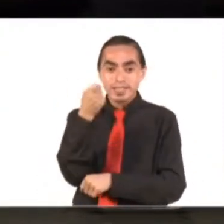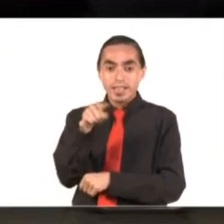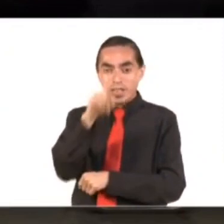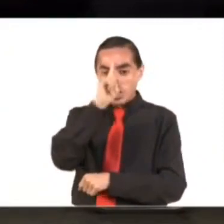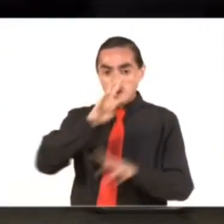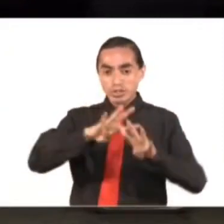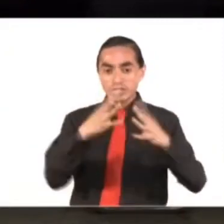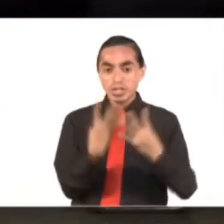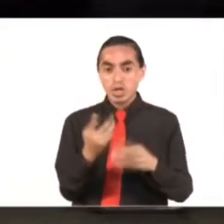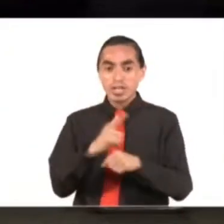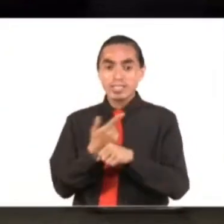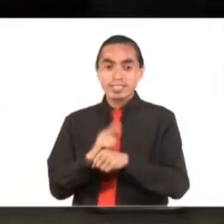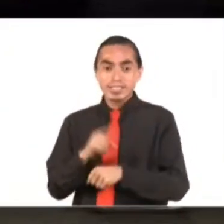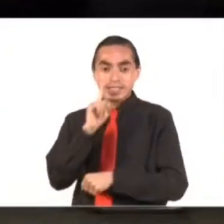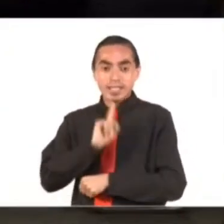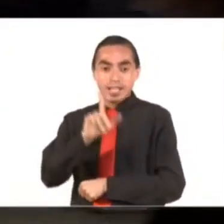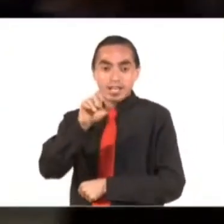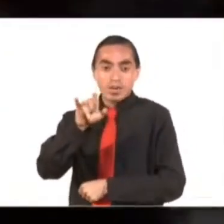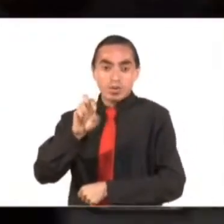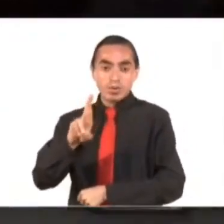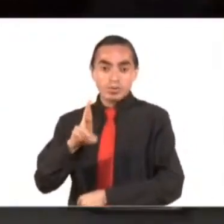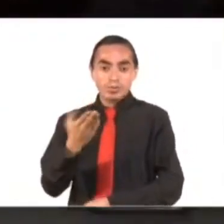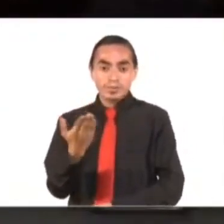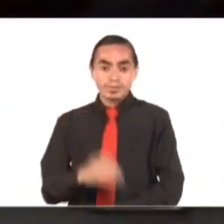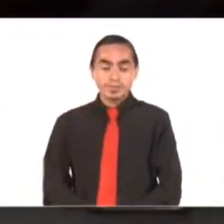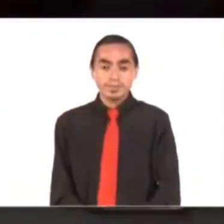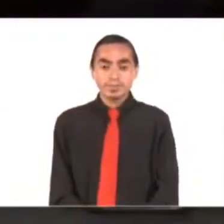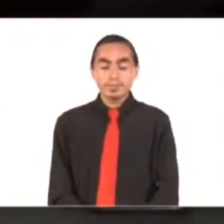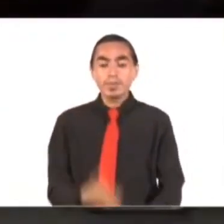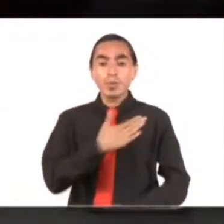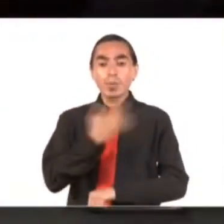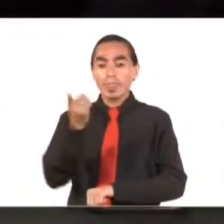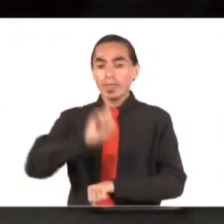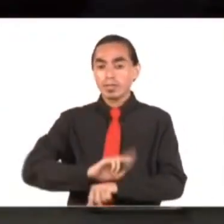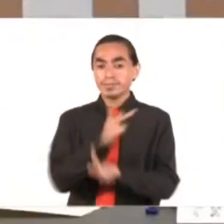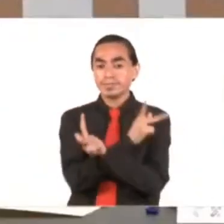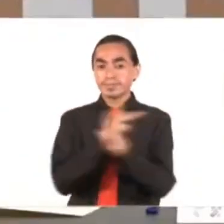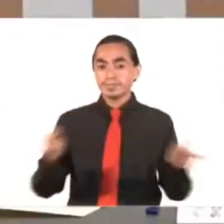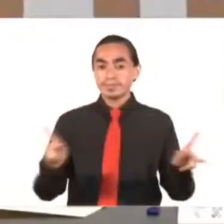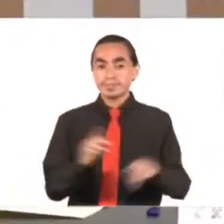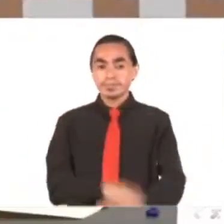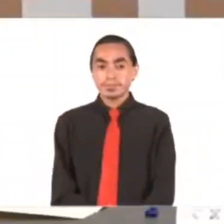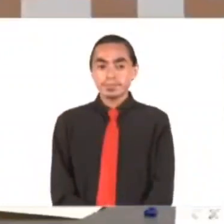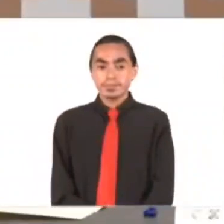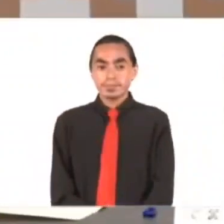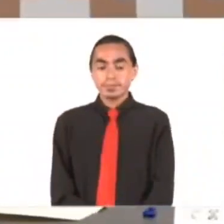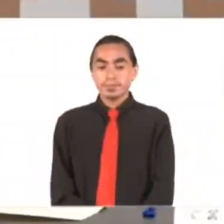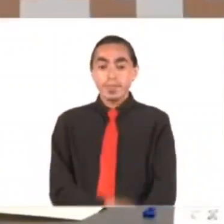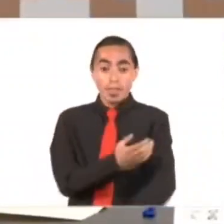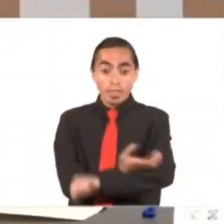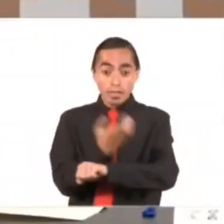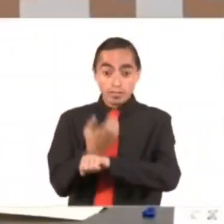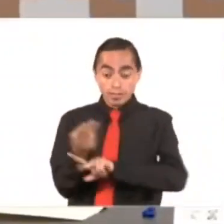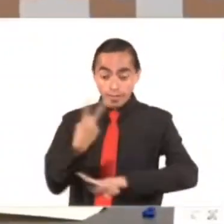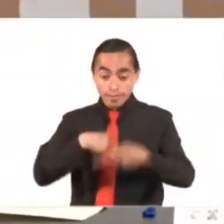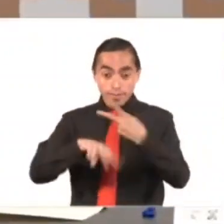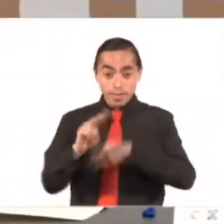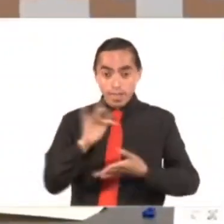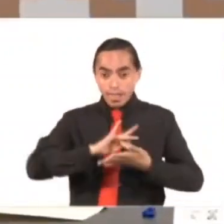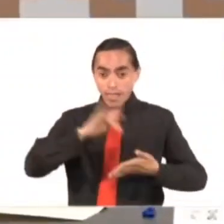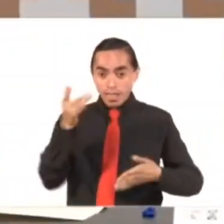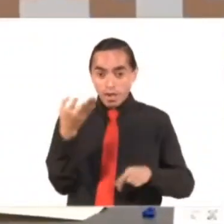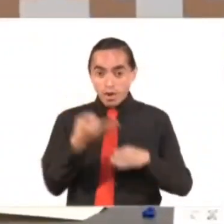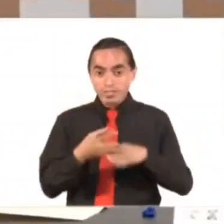licenciada Leonor Gómez Otegui. Muy buenos días a todas y todos. Gracias por acompañarnos en la sesión